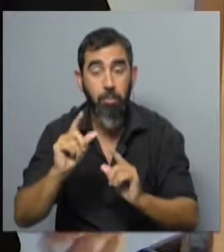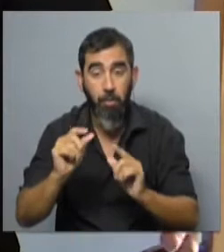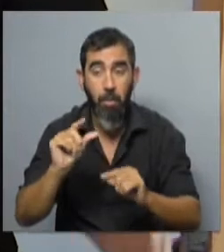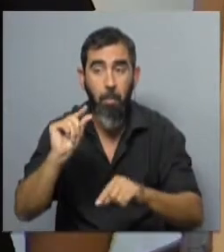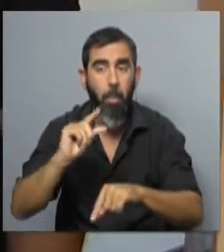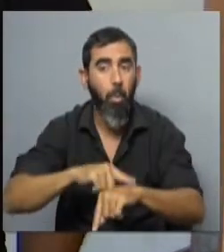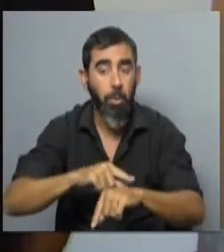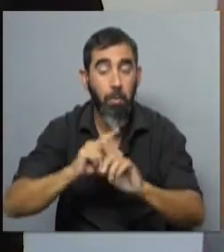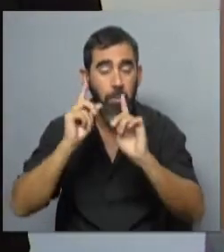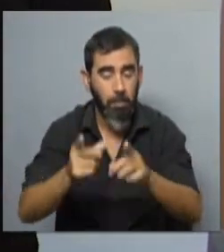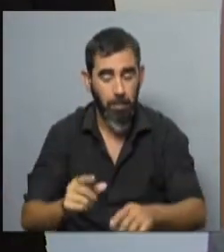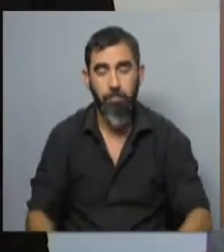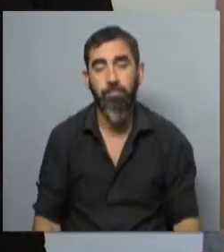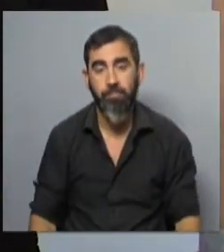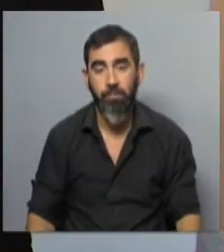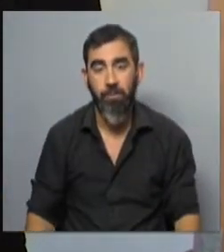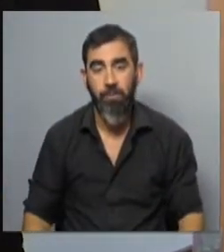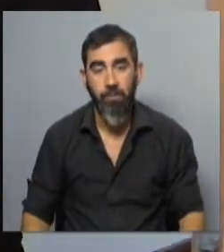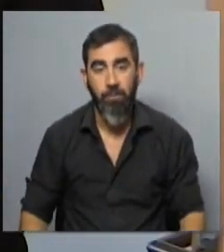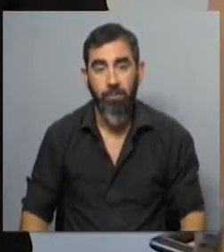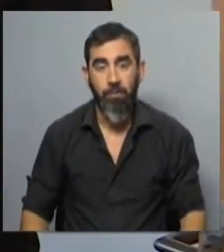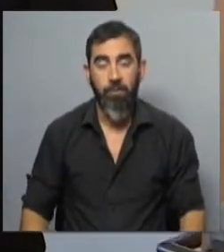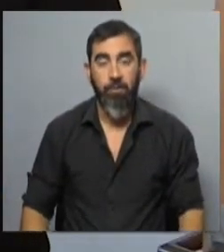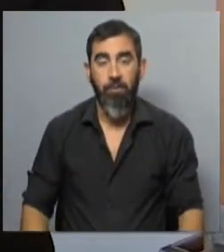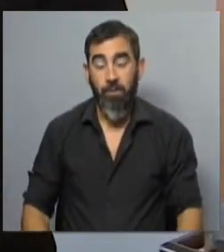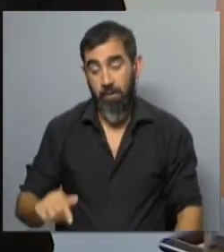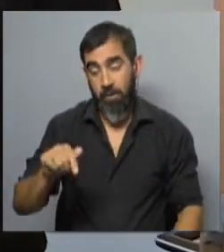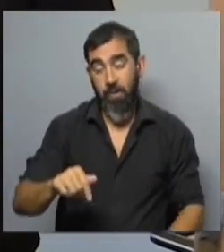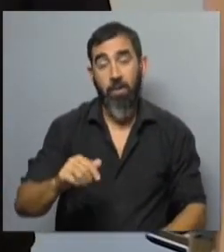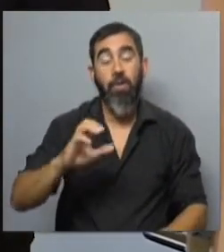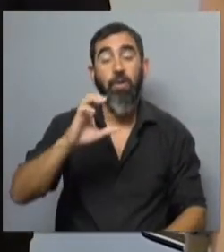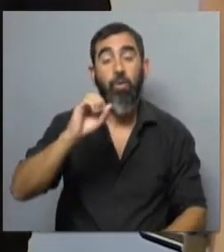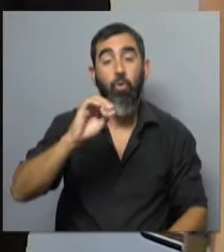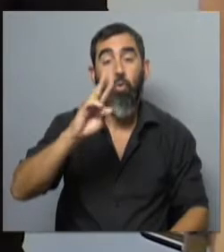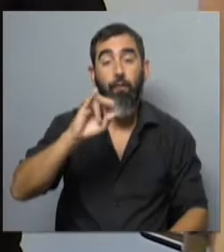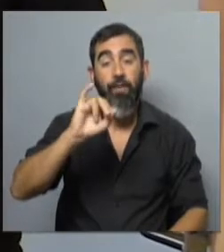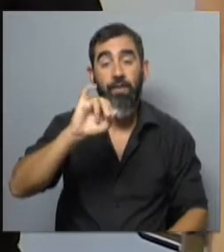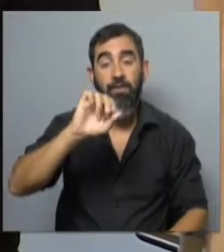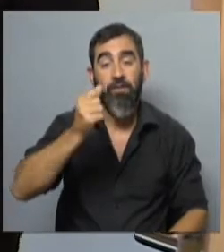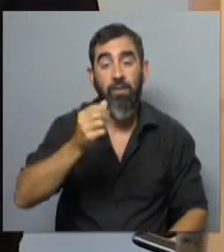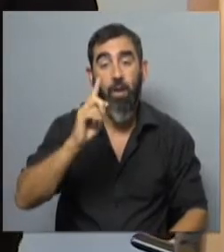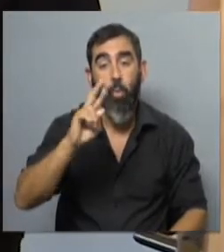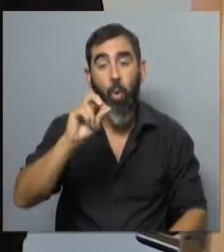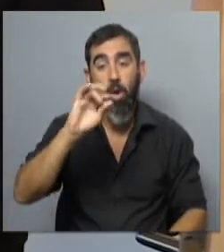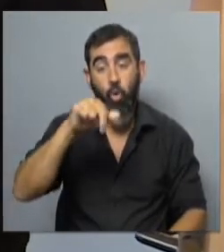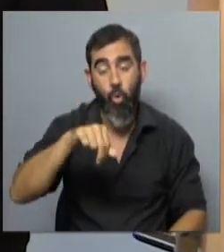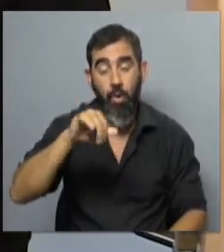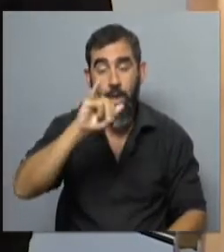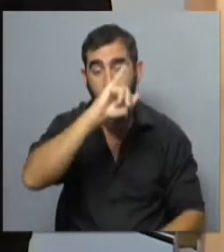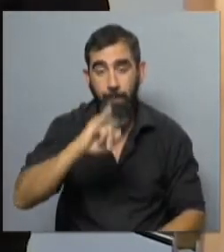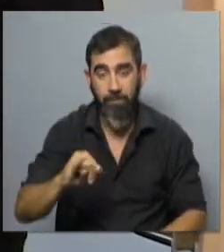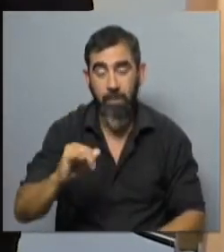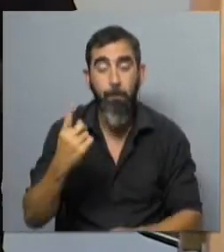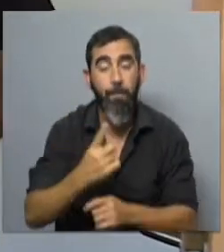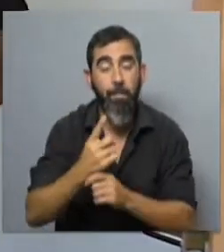a tan largo. Rosina, volvemos contigo desde aquí, desde Covillaguarón y La Paz, el primer edificio de trabajadores sindicalizados